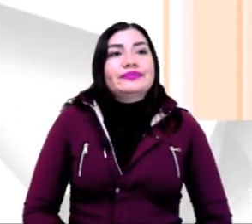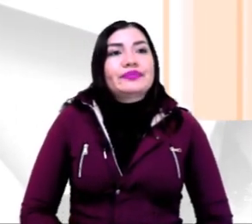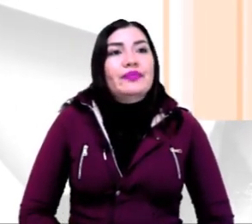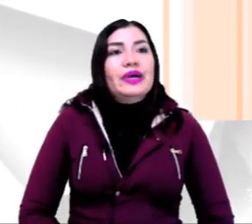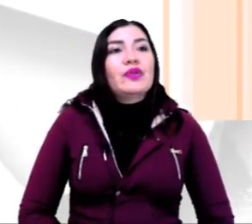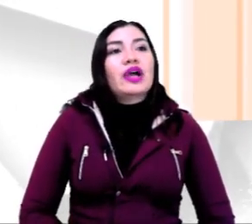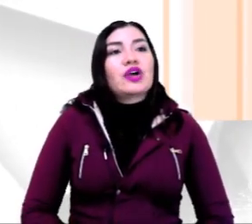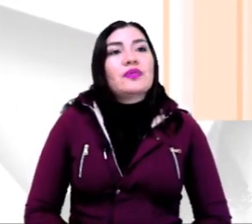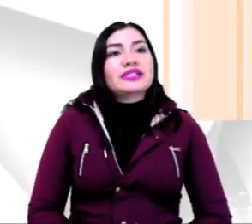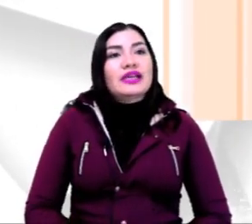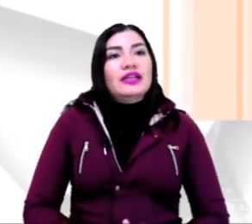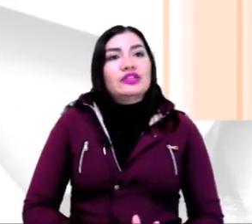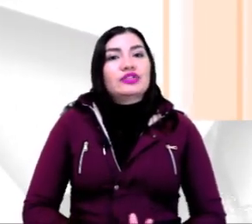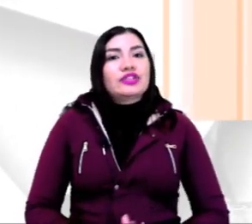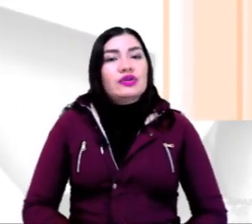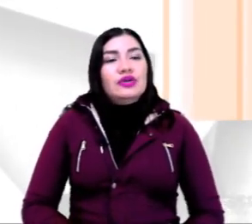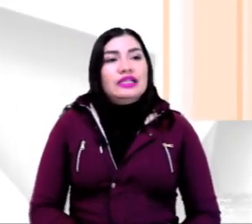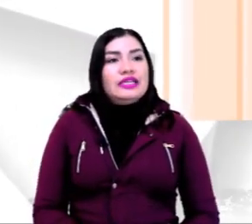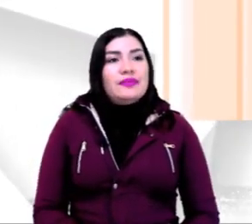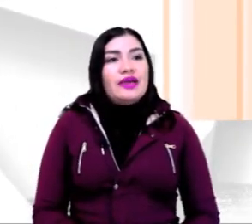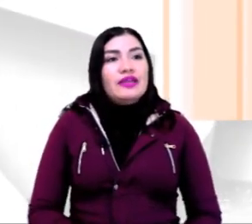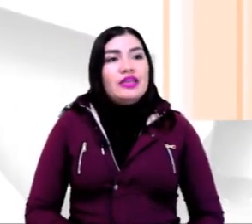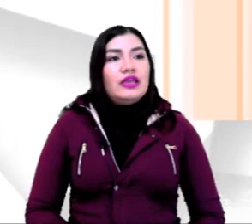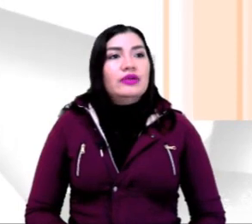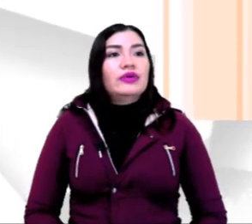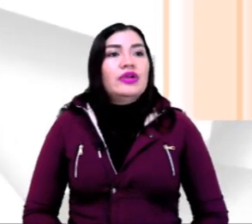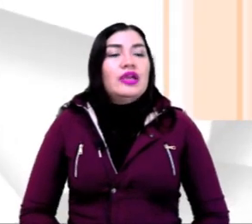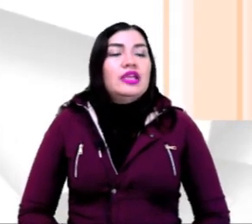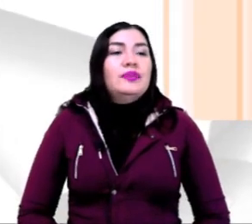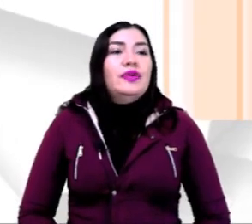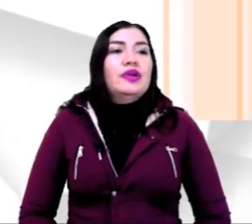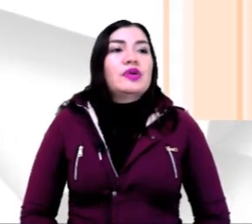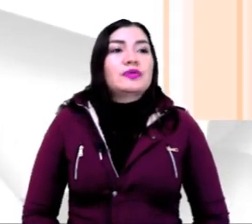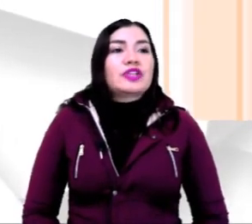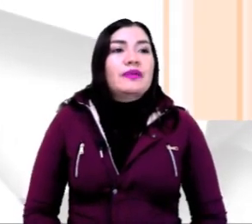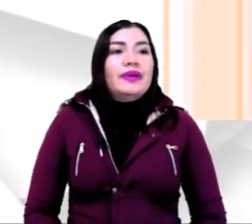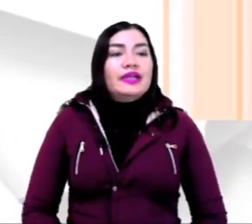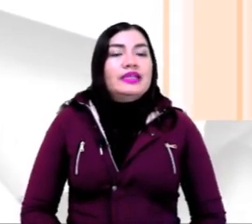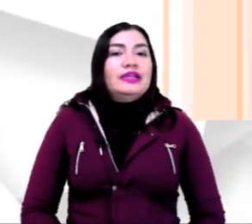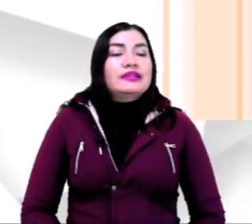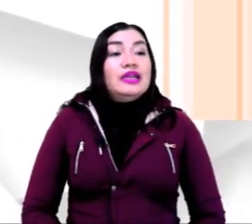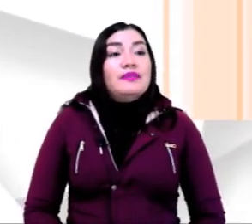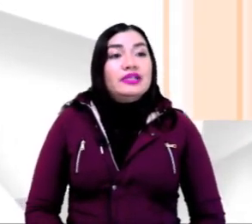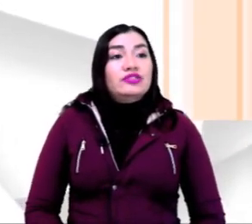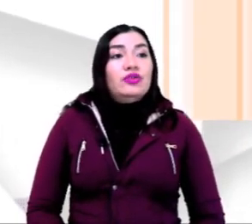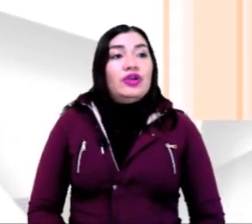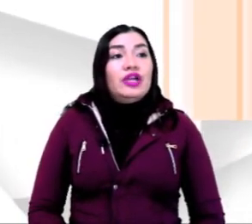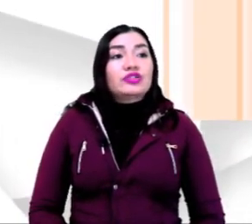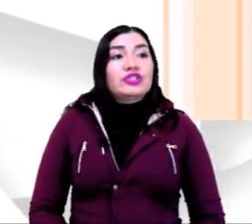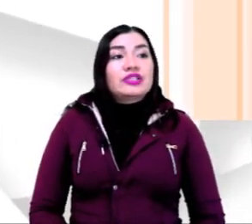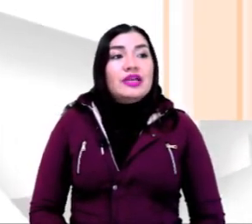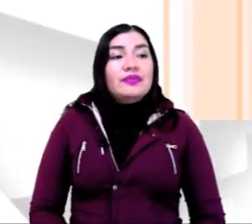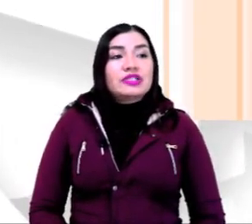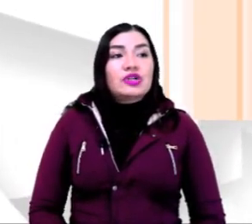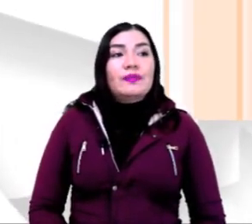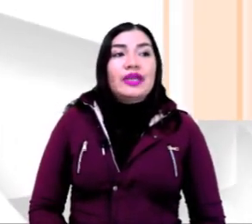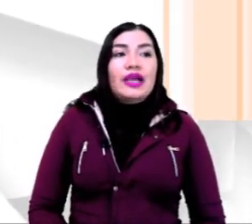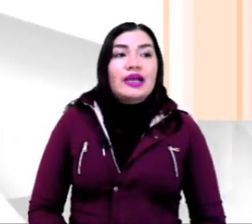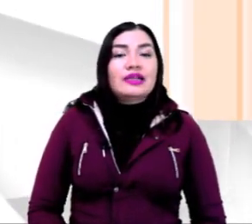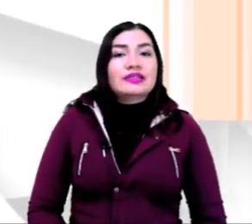Bien, vamos a comenzar entonces con el tema de lleno, y podemos observar que el tema son los